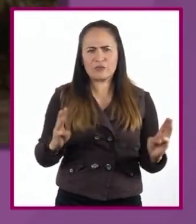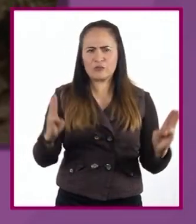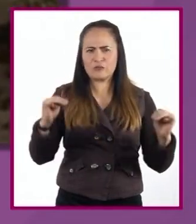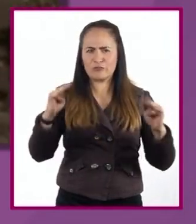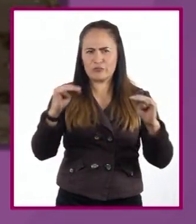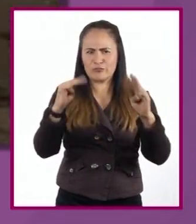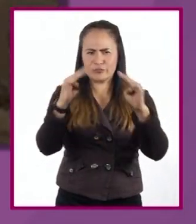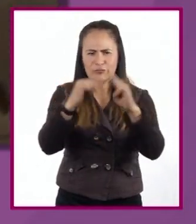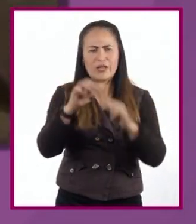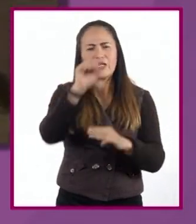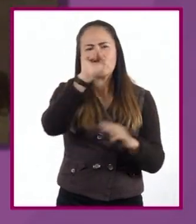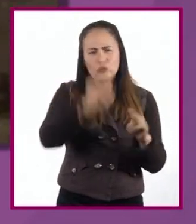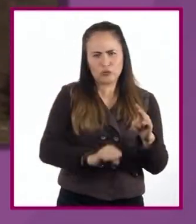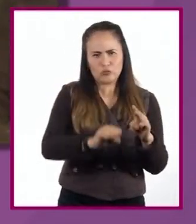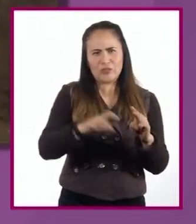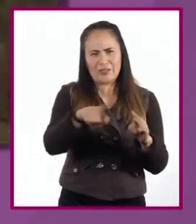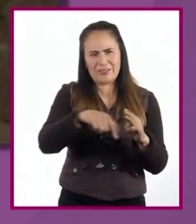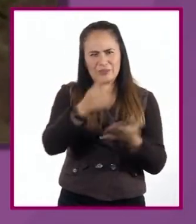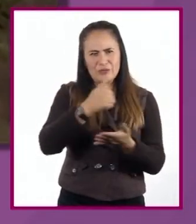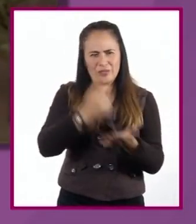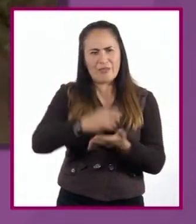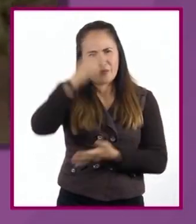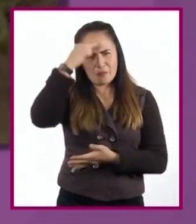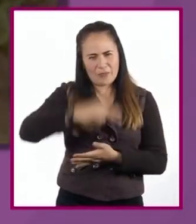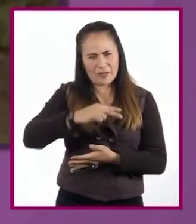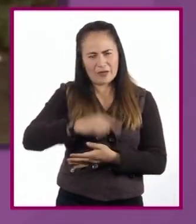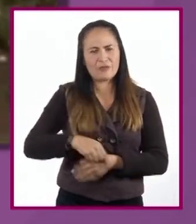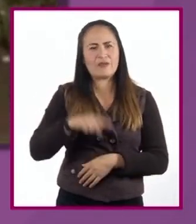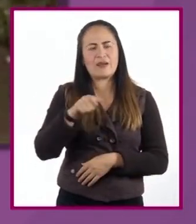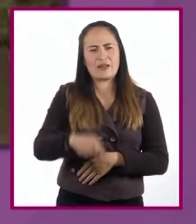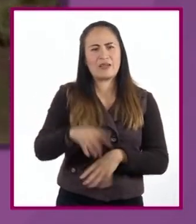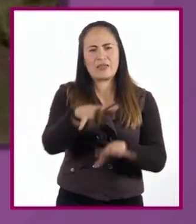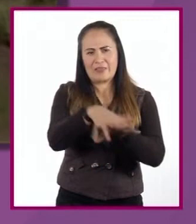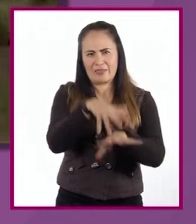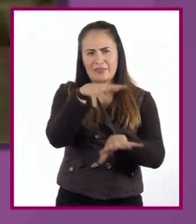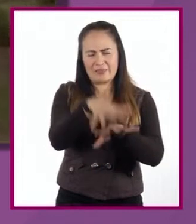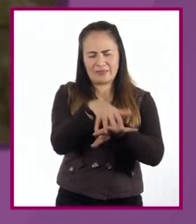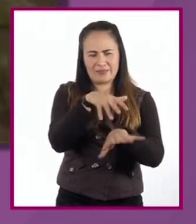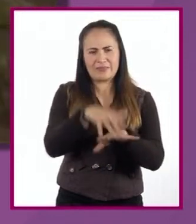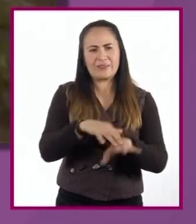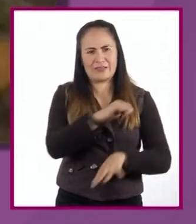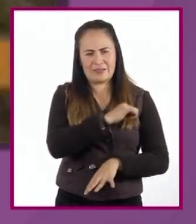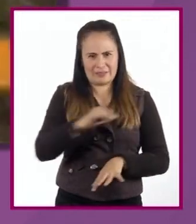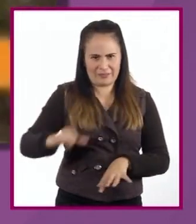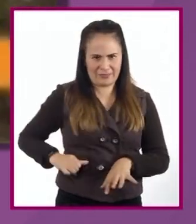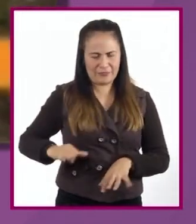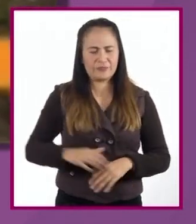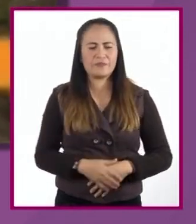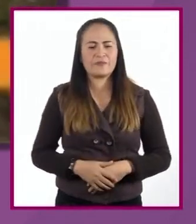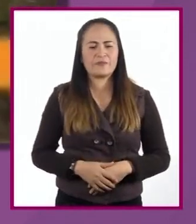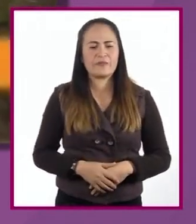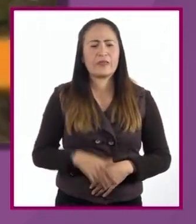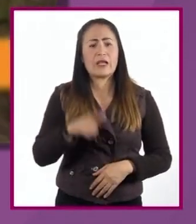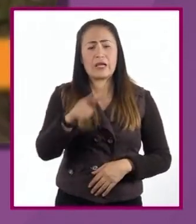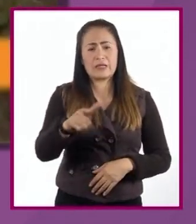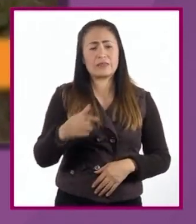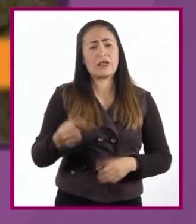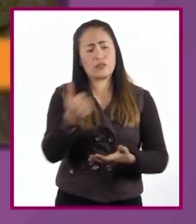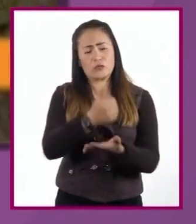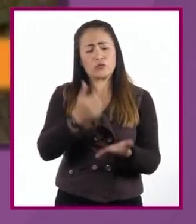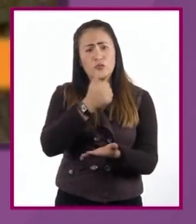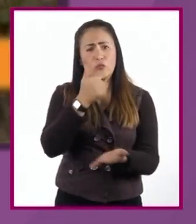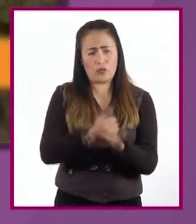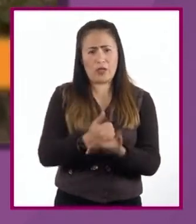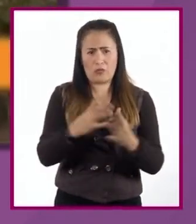se encuentra al sur del Valle de México, en la delegación Tlalpan. Cuicuilco va a ser una ciudad que se va a establecer en lo que